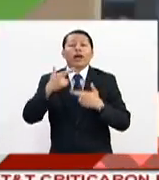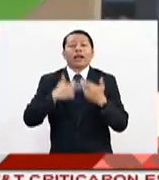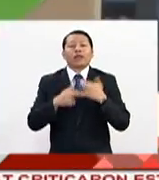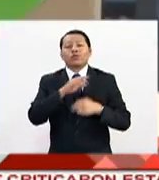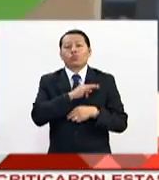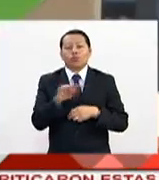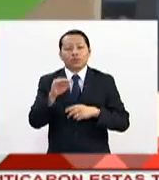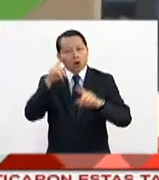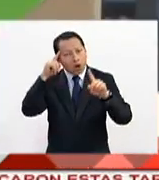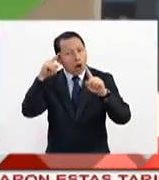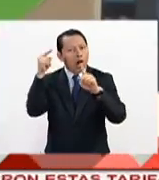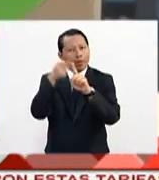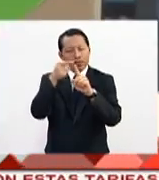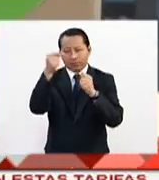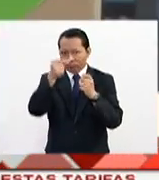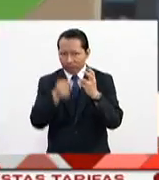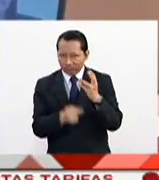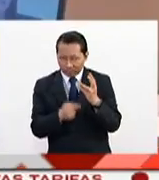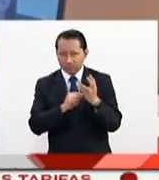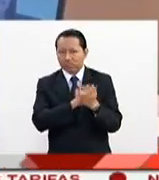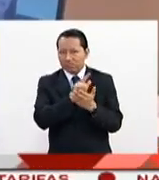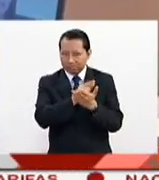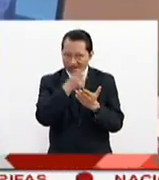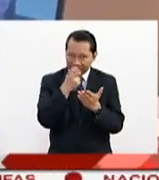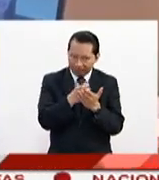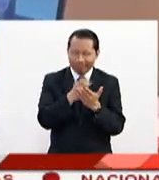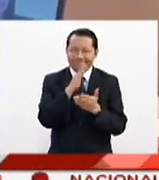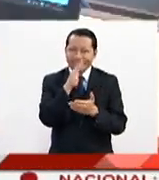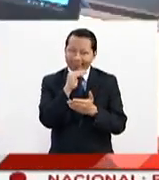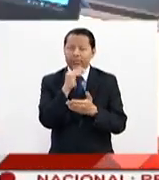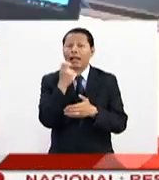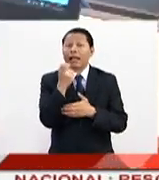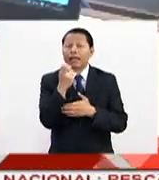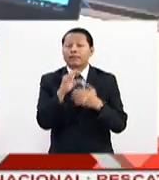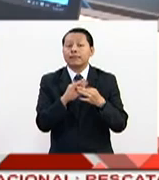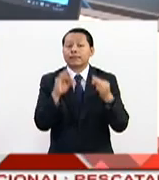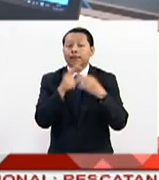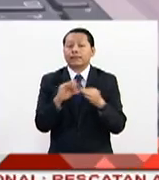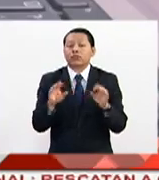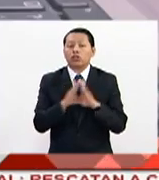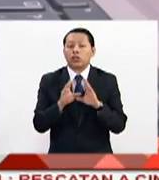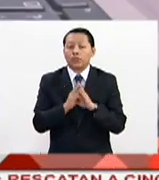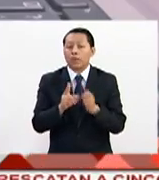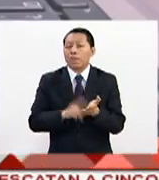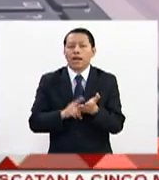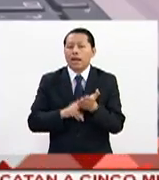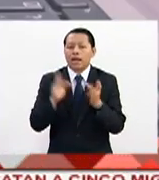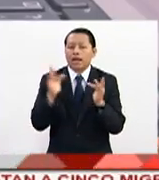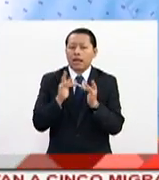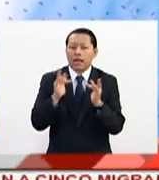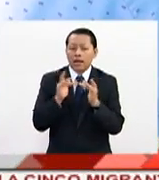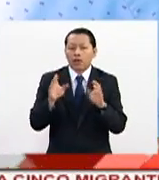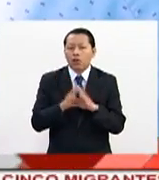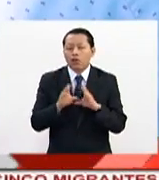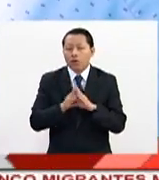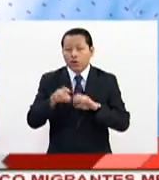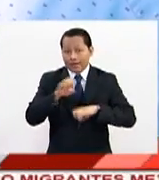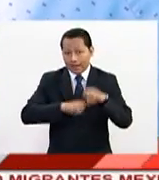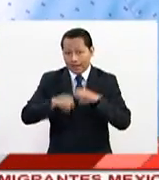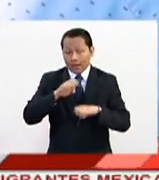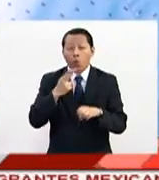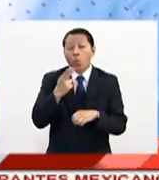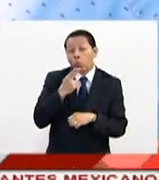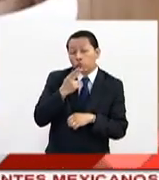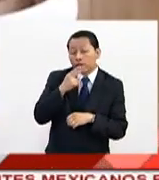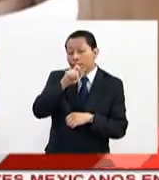para cumplir los objetivos de la reforma en la materia. Cabe explicar un poco, esa tarifa de interconexión se cobra a las empresas que